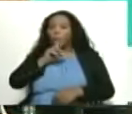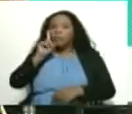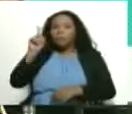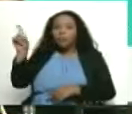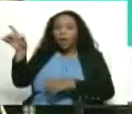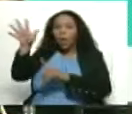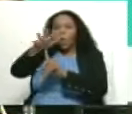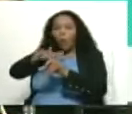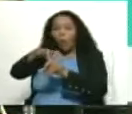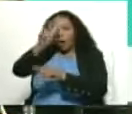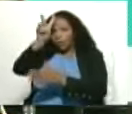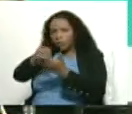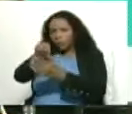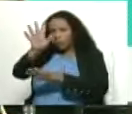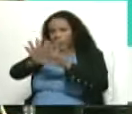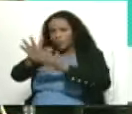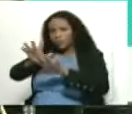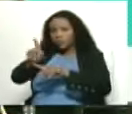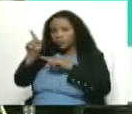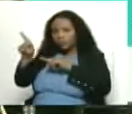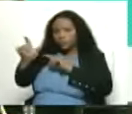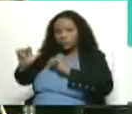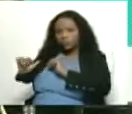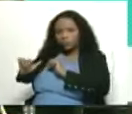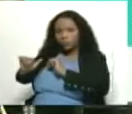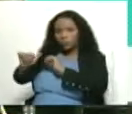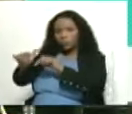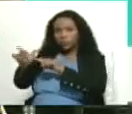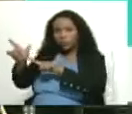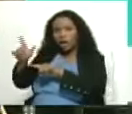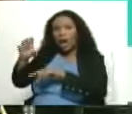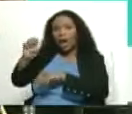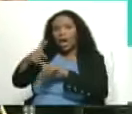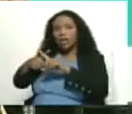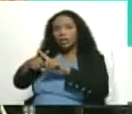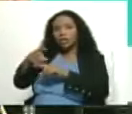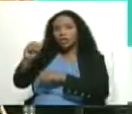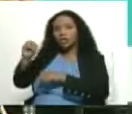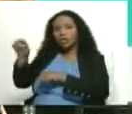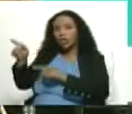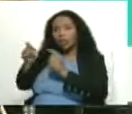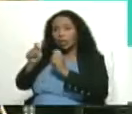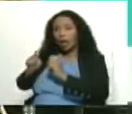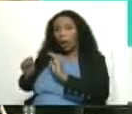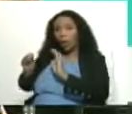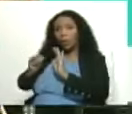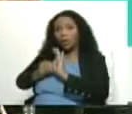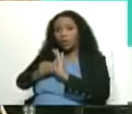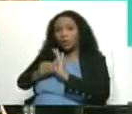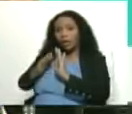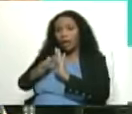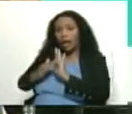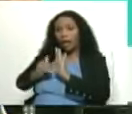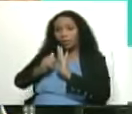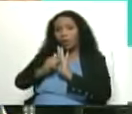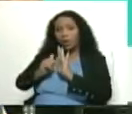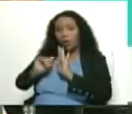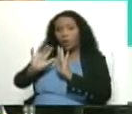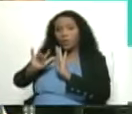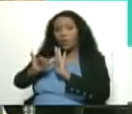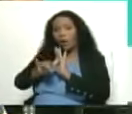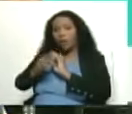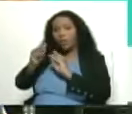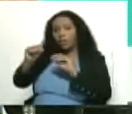el 2015 han empezado la ExxonMobil a tratar nuevamente de quitarnos nuestro